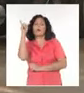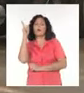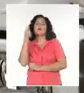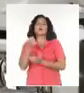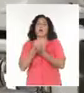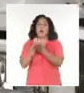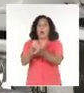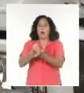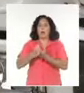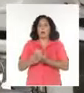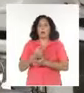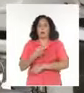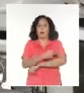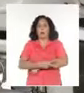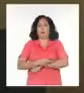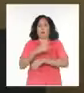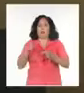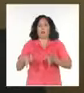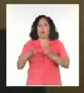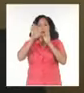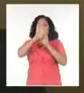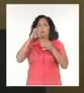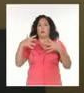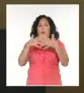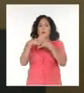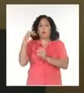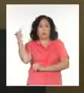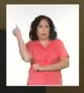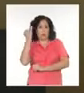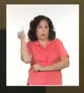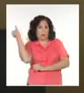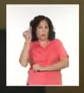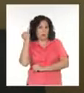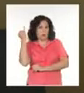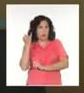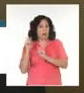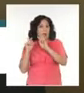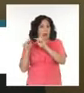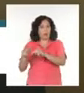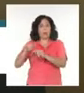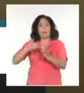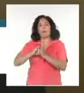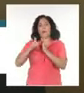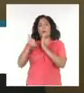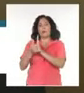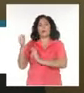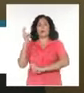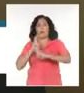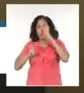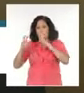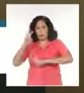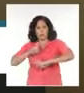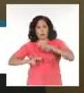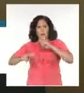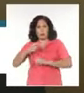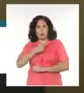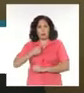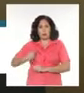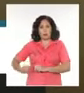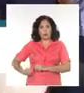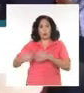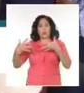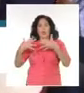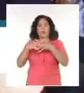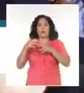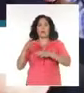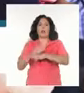gobernanza. En el Instituto Superior de Relaciones Internacionales contamos con un proyecto de investigación sobre China y sus relaciones